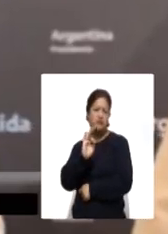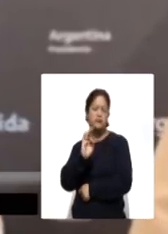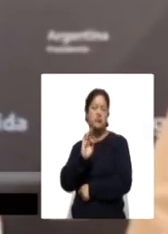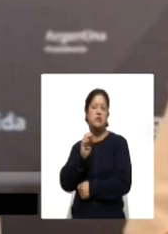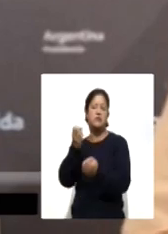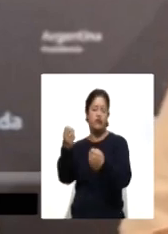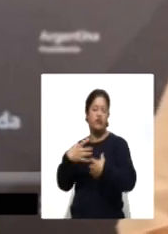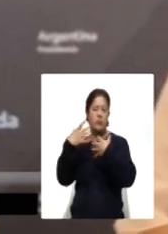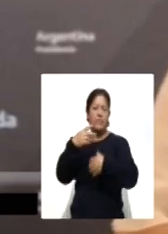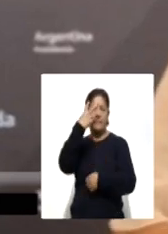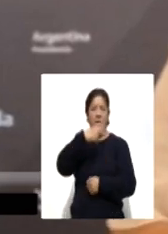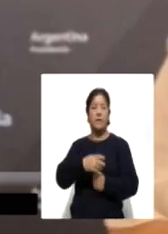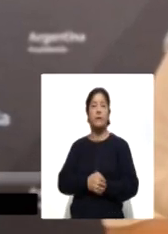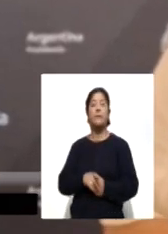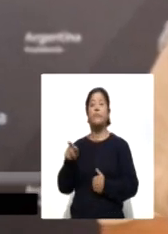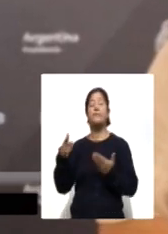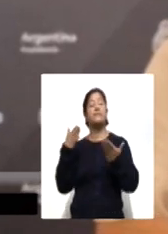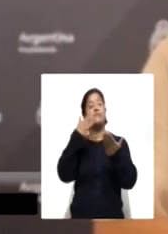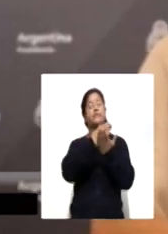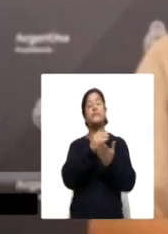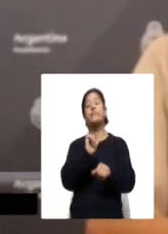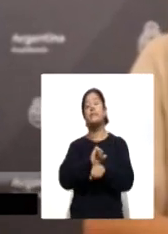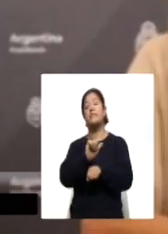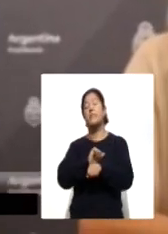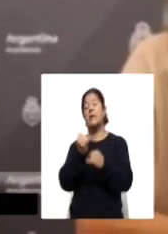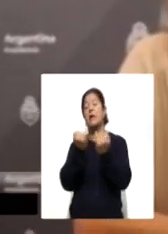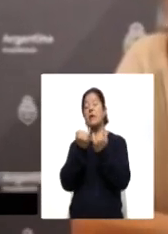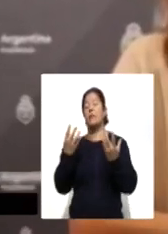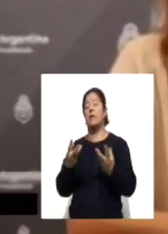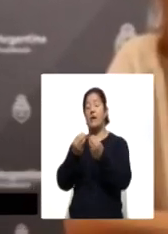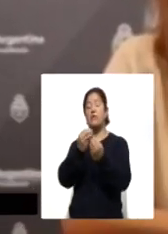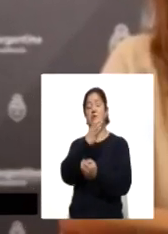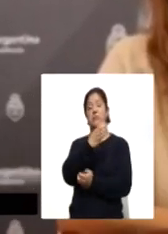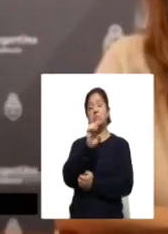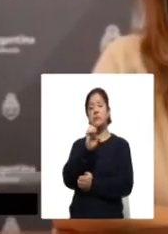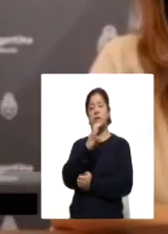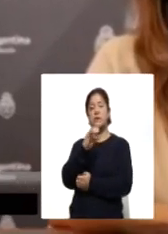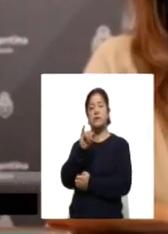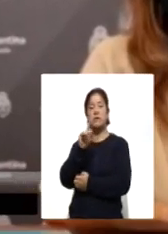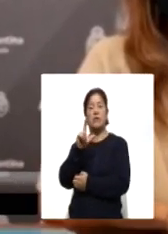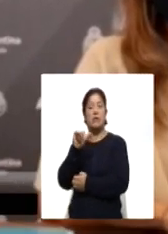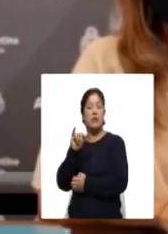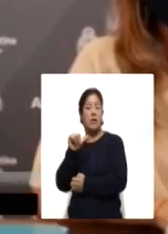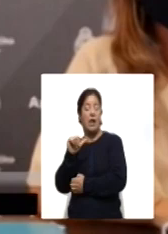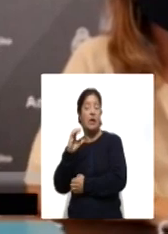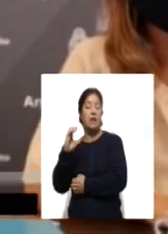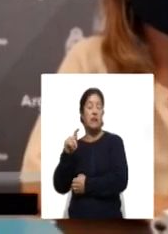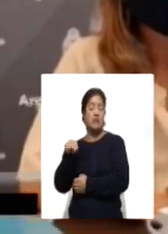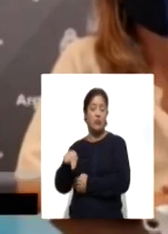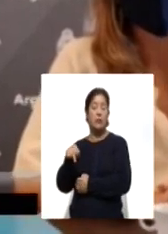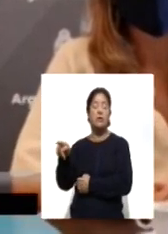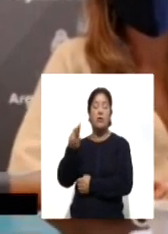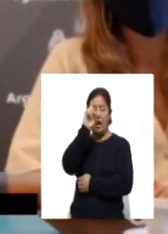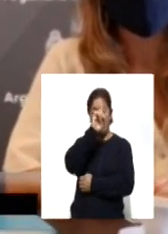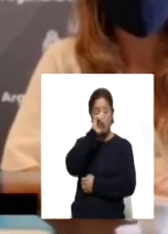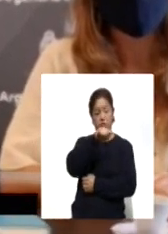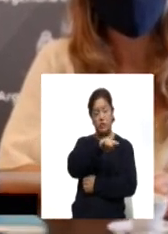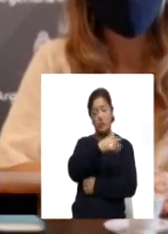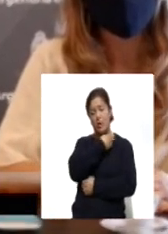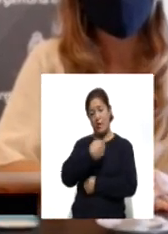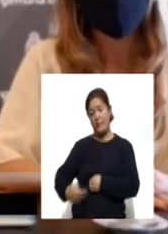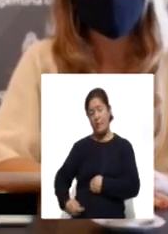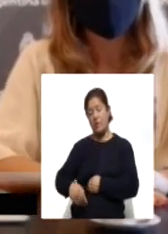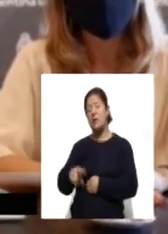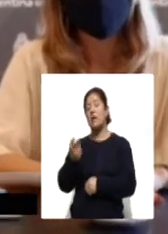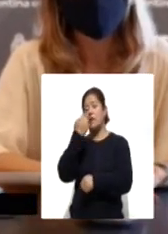México. De gira por Argentina, se reunió también con Cecilia Nicolini, asesora del presidente de Argentina, Alberto Fernández, y con la